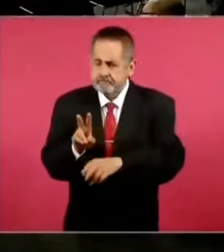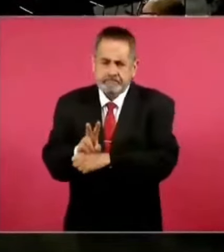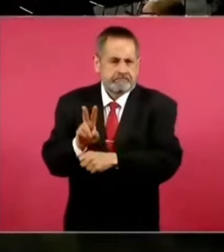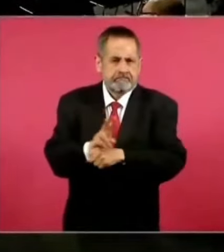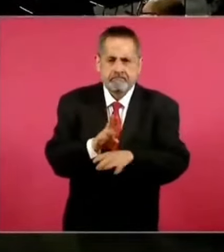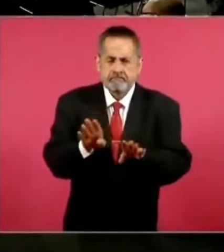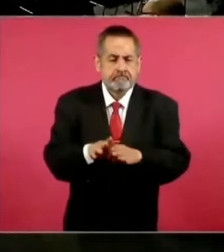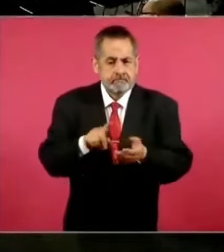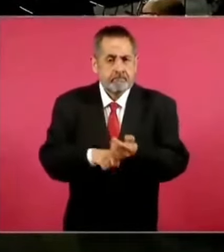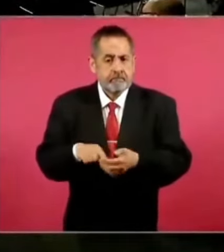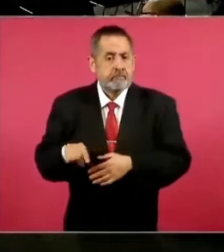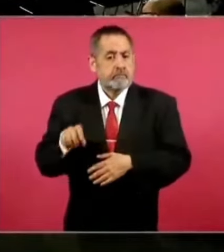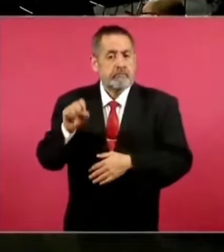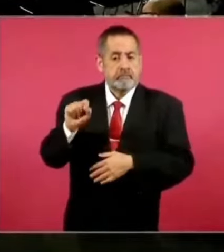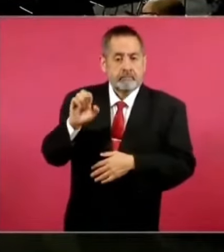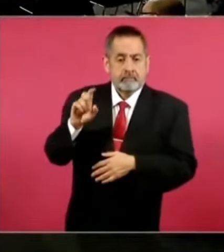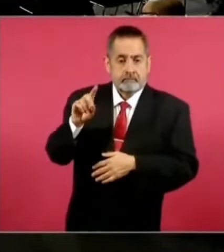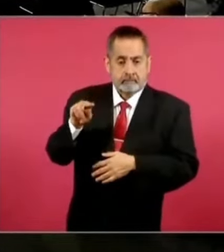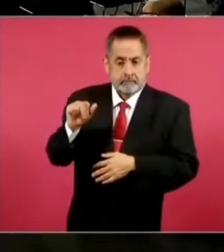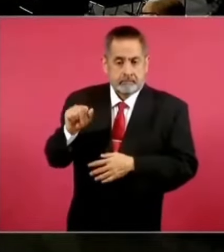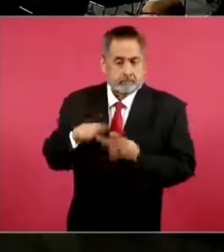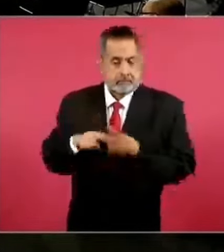tanto defensa como marina,